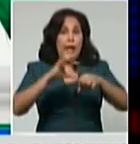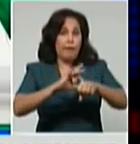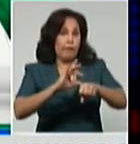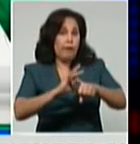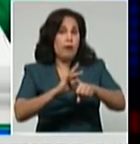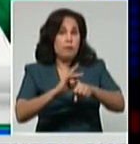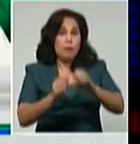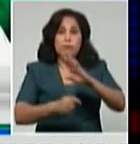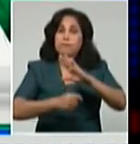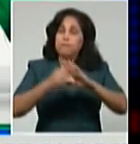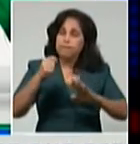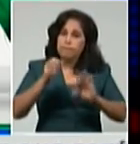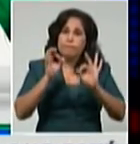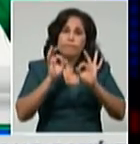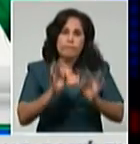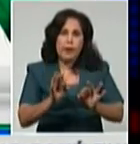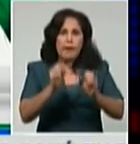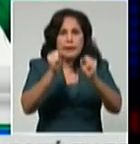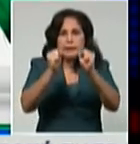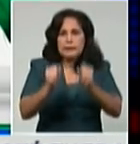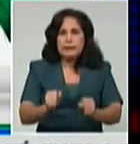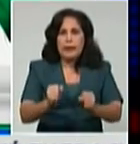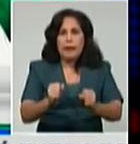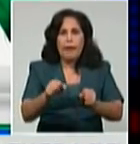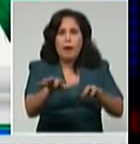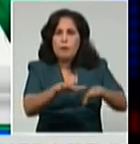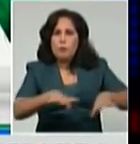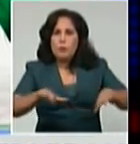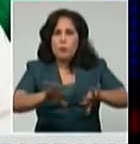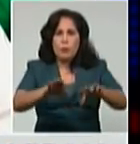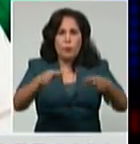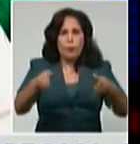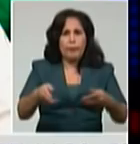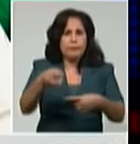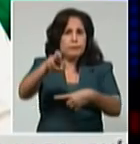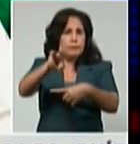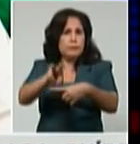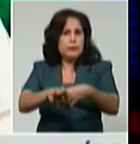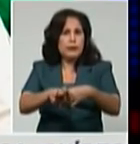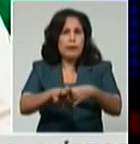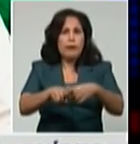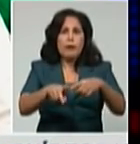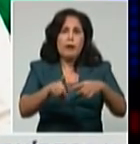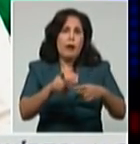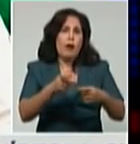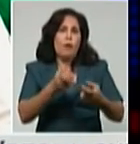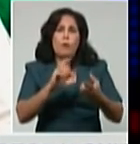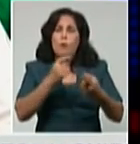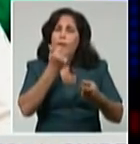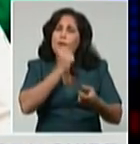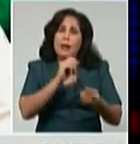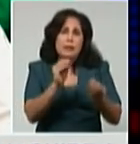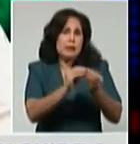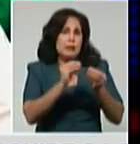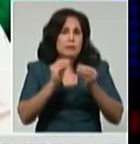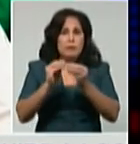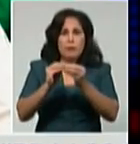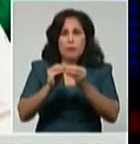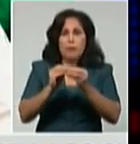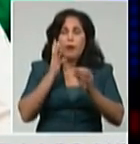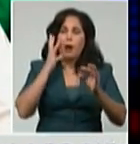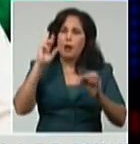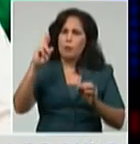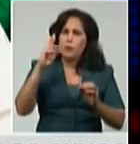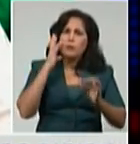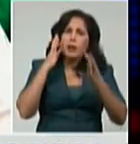permanencia muchas veces en las superficies de los lugares, por el fácil contagio